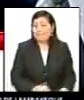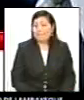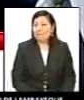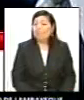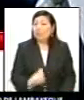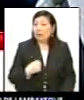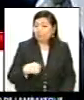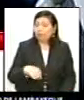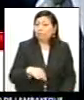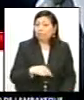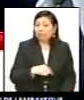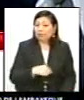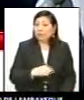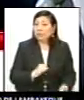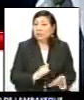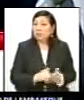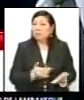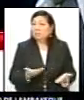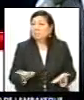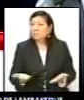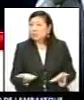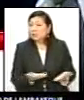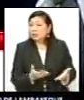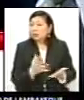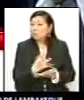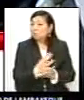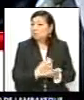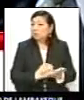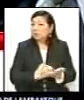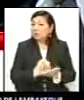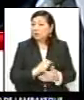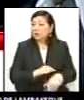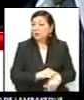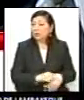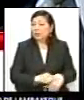nosotros digamos, te voy a investigar por delito de omisión y retardo.